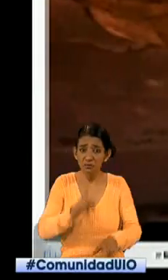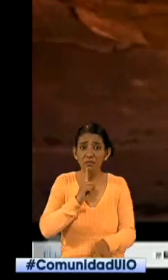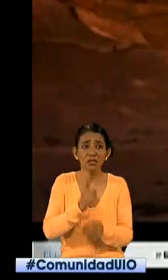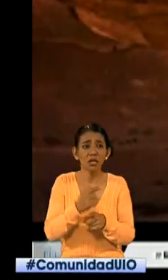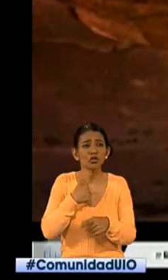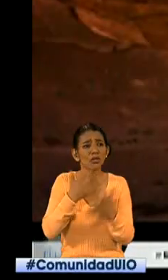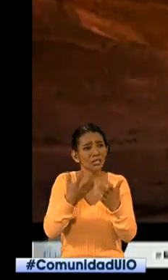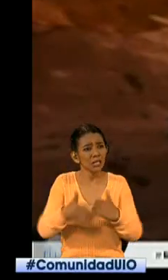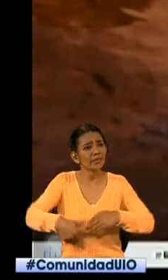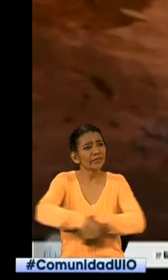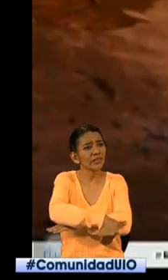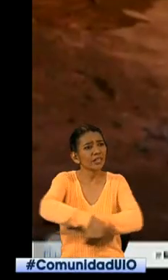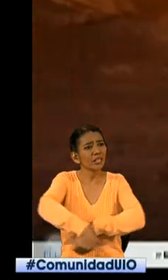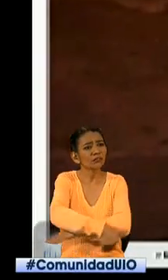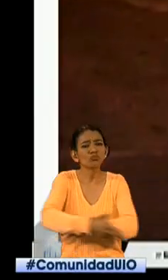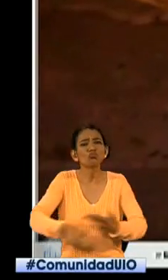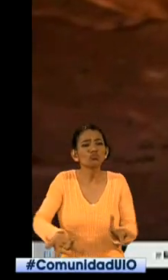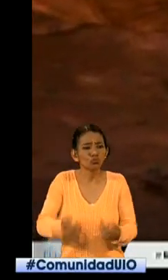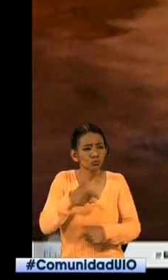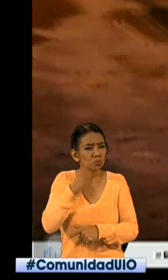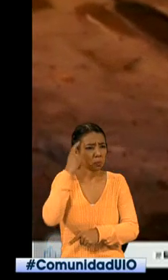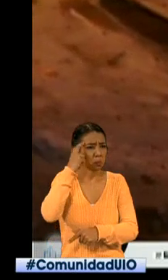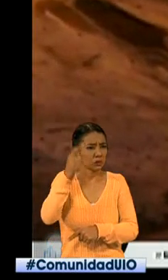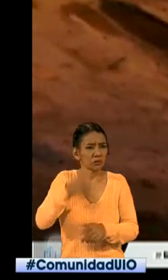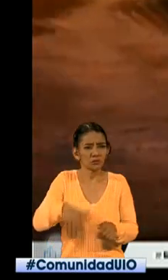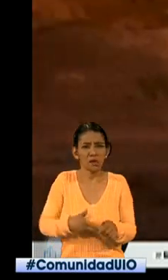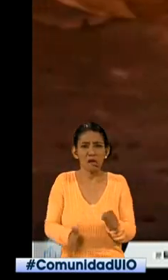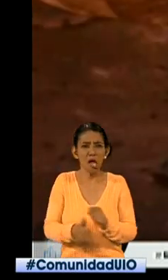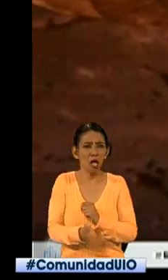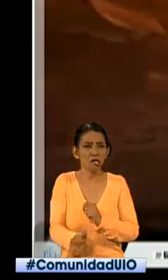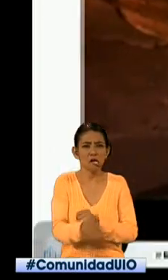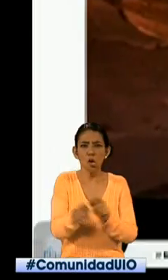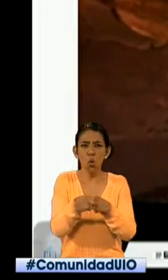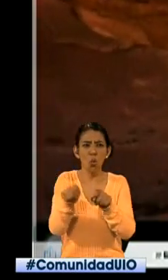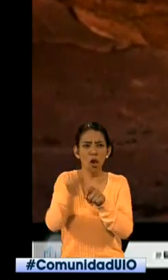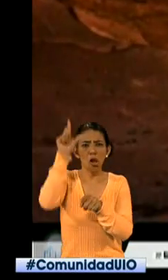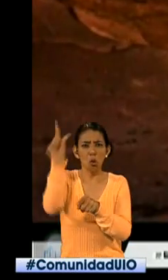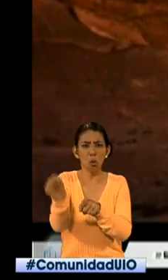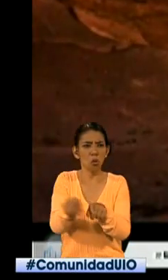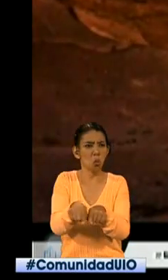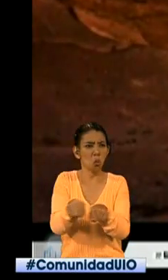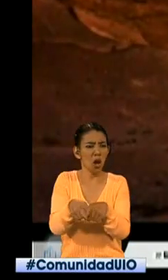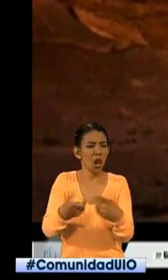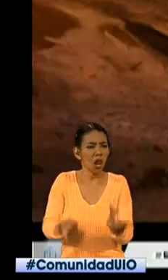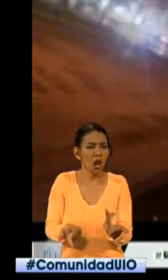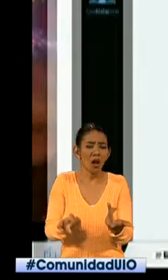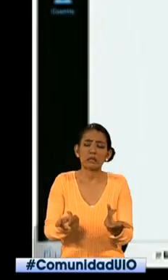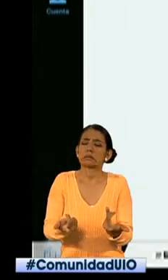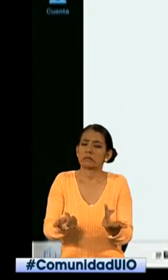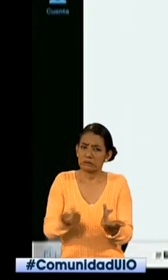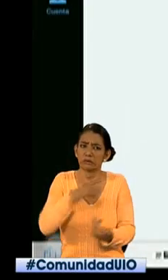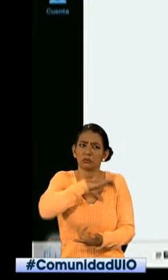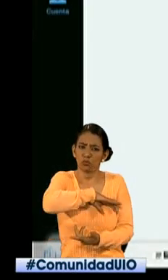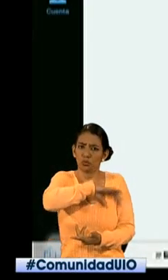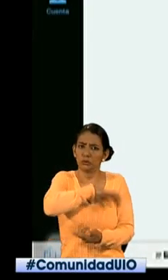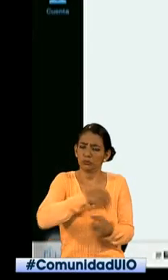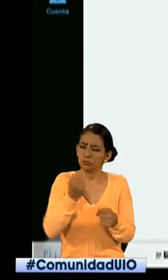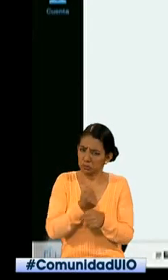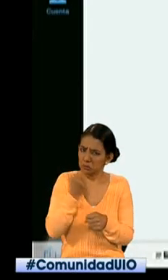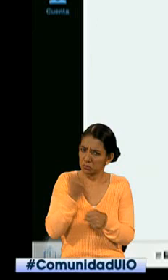manden las direcciones, vecinos. Esto parece la caminata lunar, ¿no? Realmente. Trabajo, señores del municipio, hay que